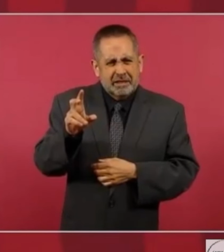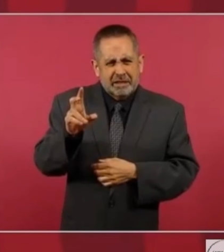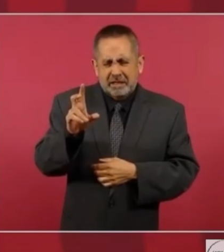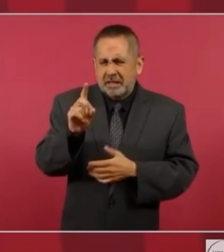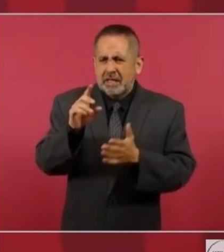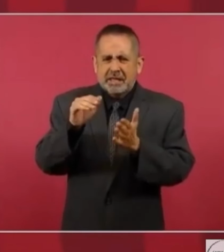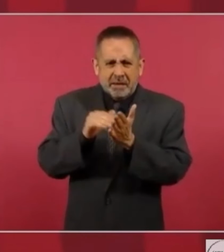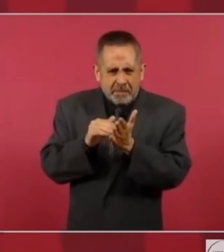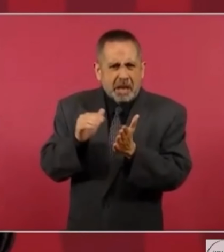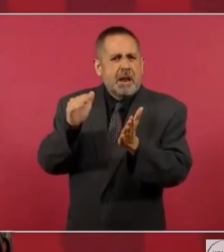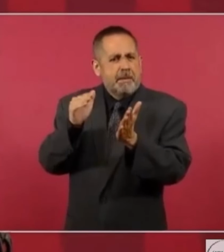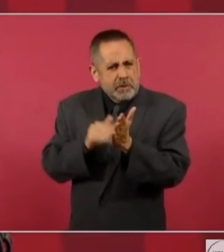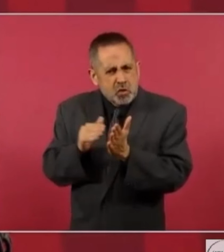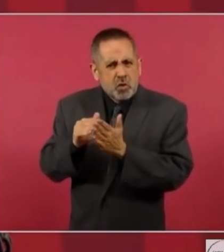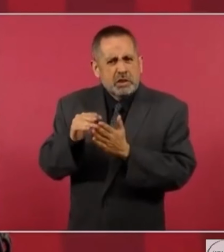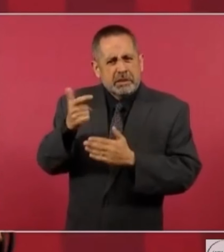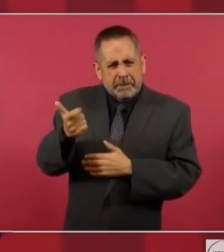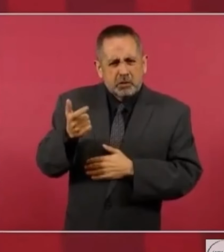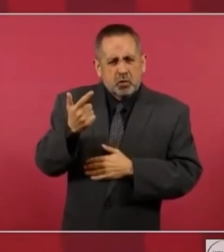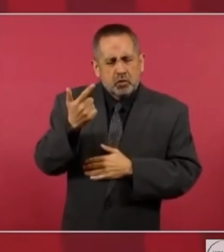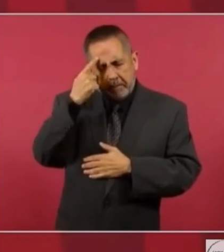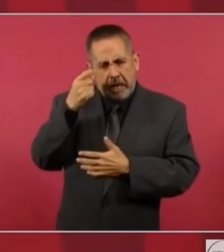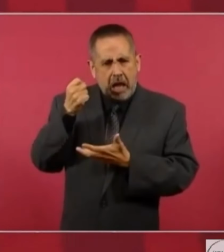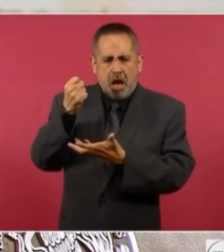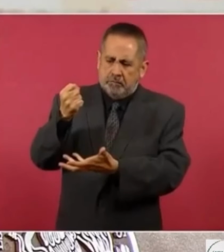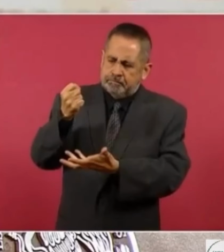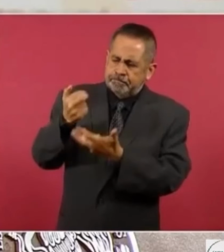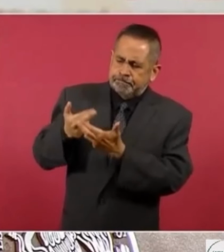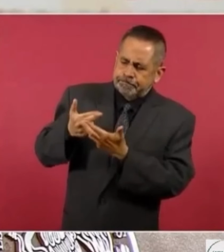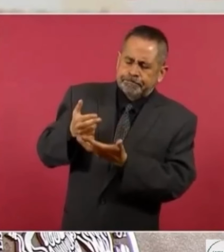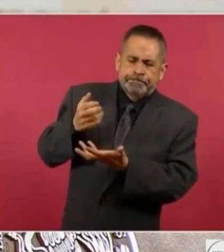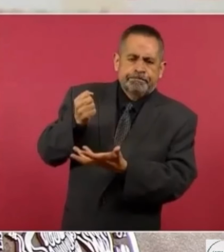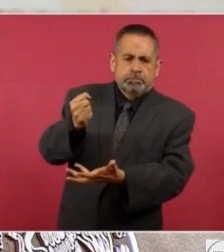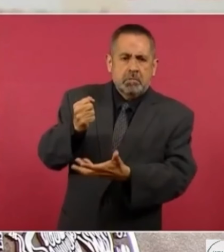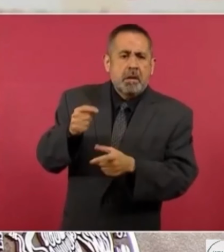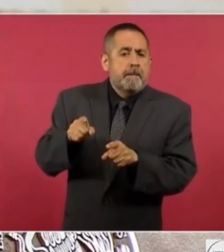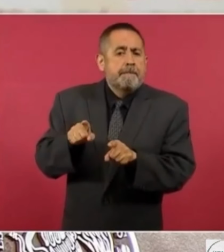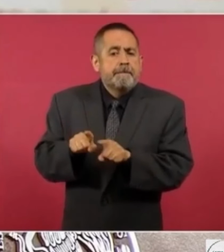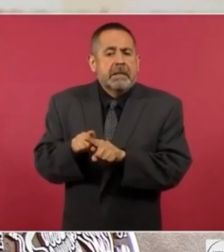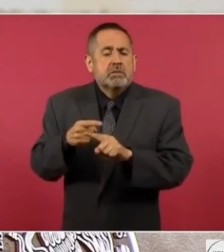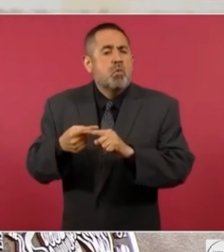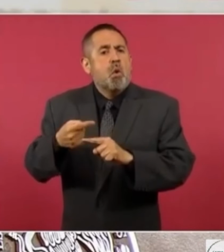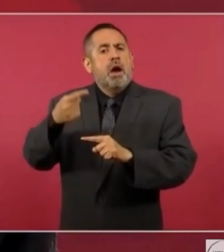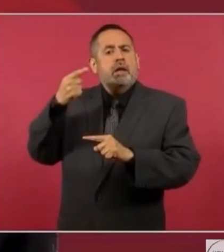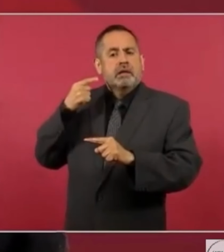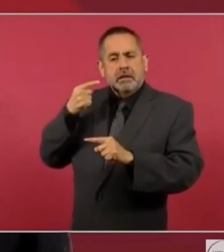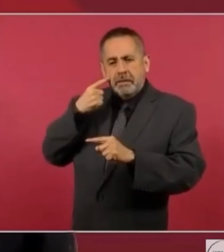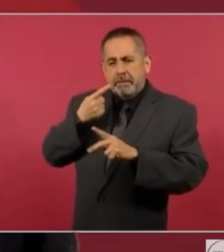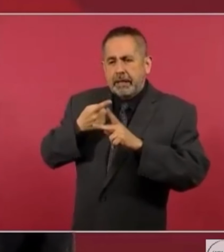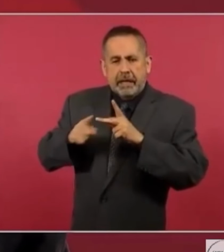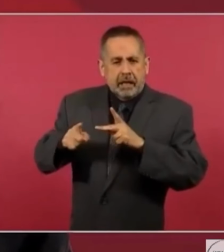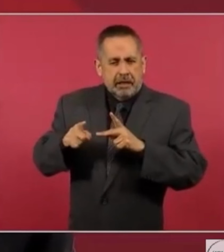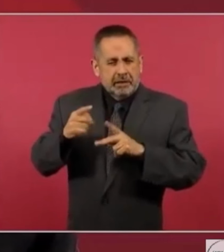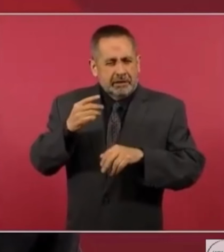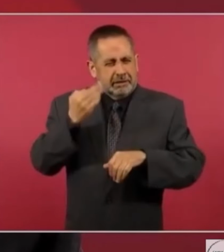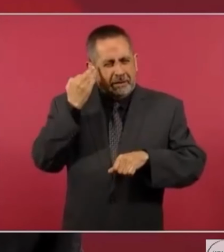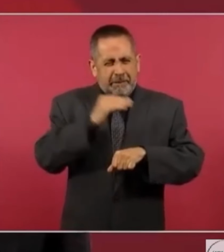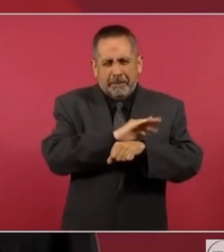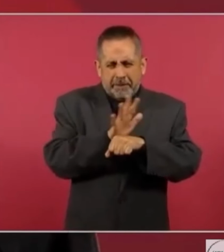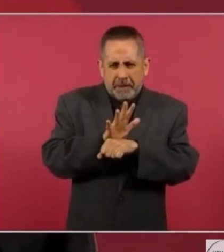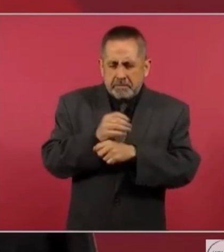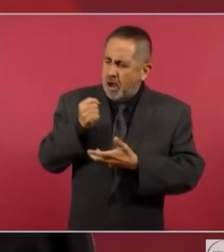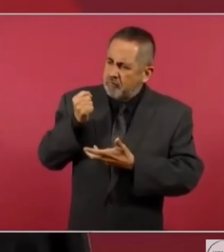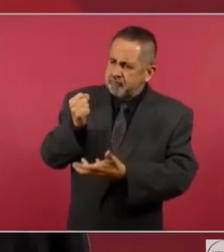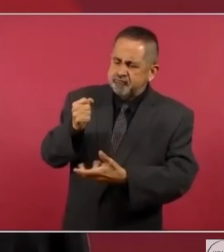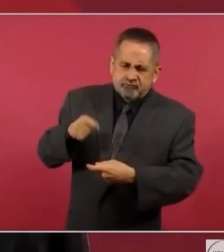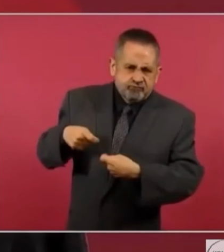30,000 millones de pesos, que son una cifra parecida a la que originalmente se contempló durante la pandemia.